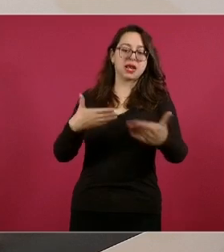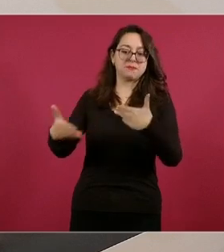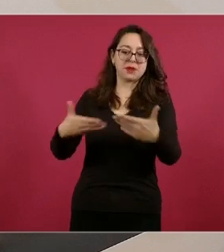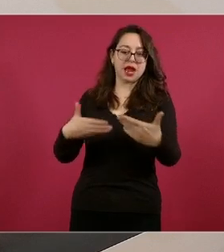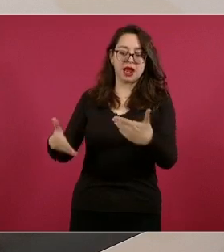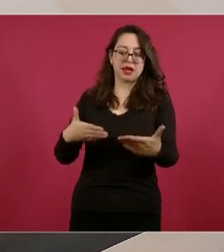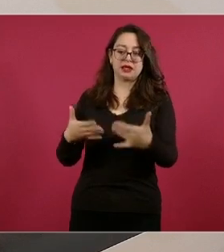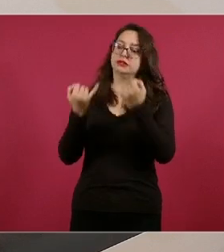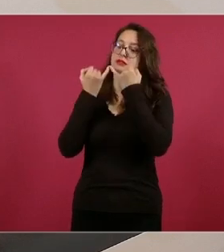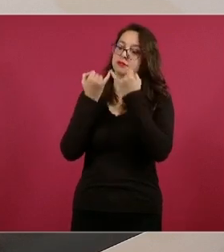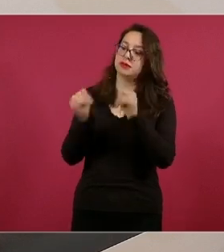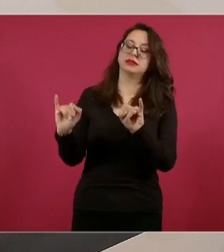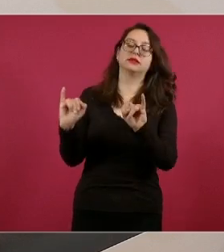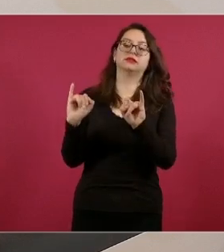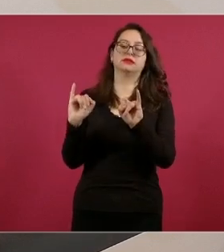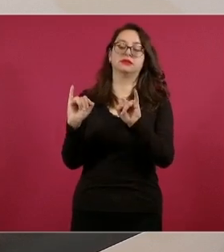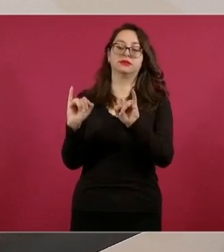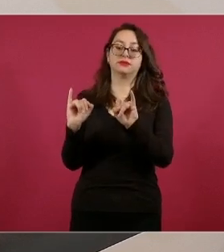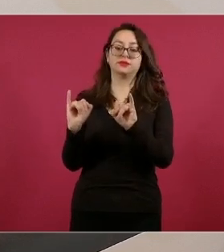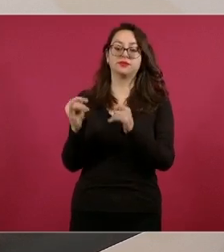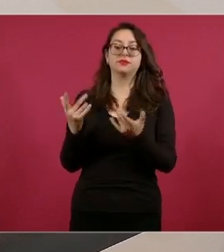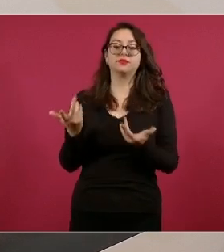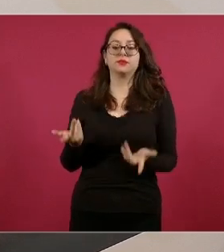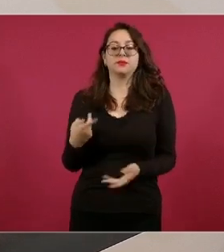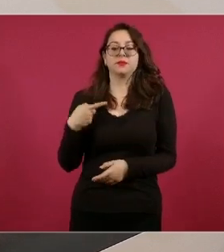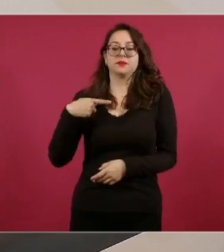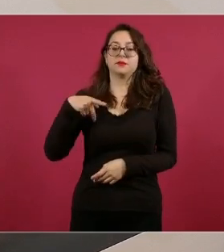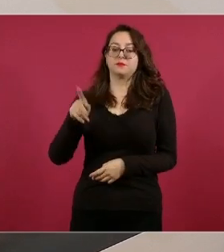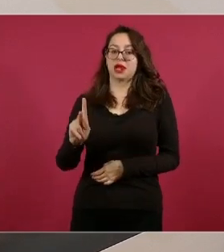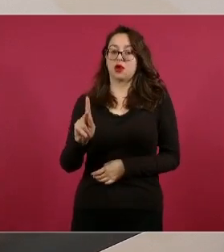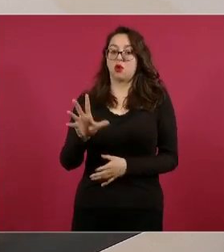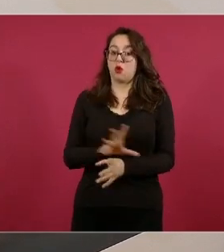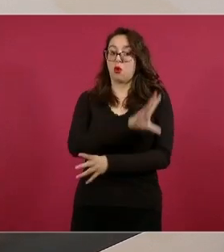alcanza la independencia, pero es relativa,